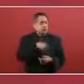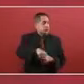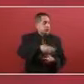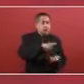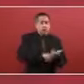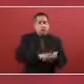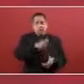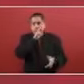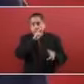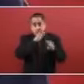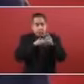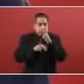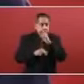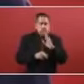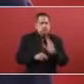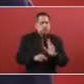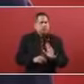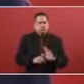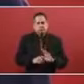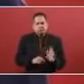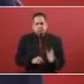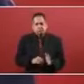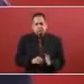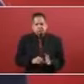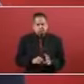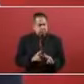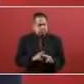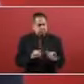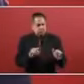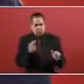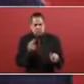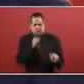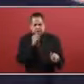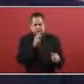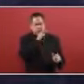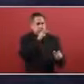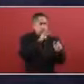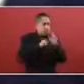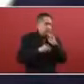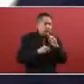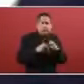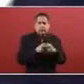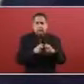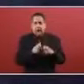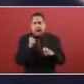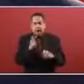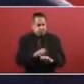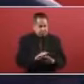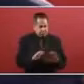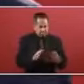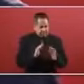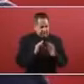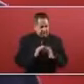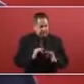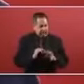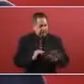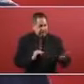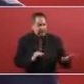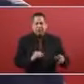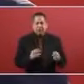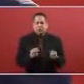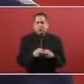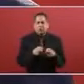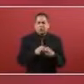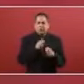espante, que nadie se inquiete, que nadie se ponga